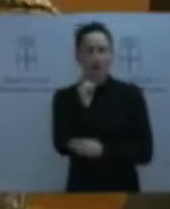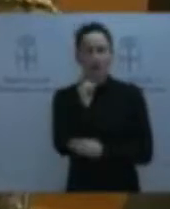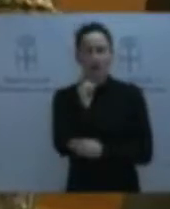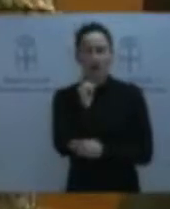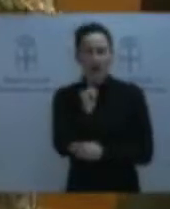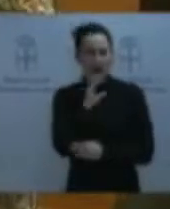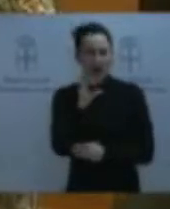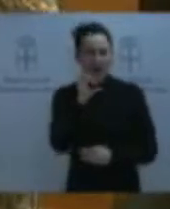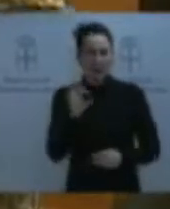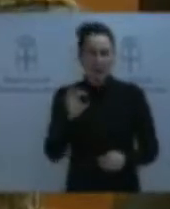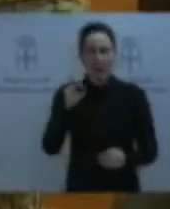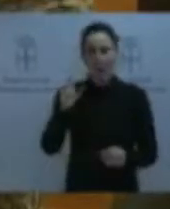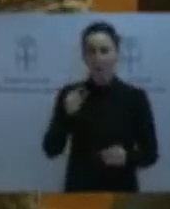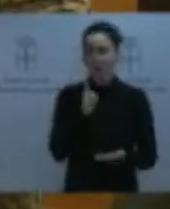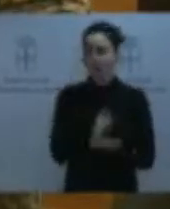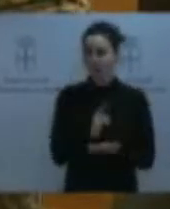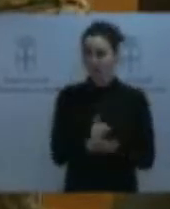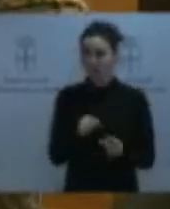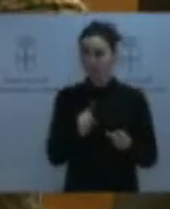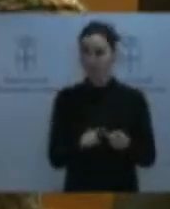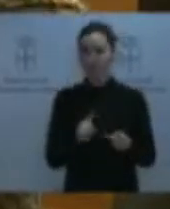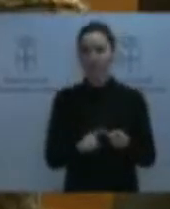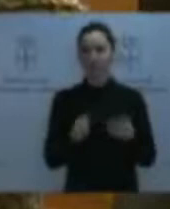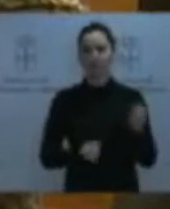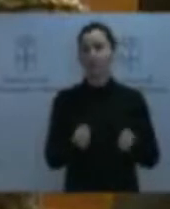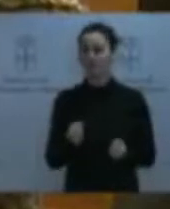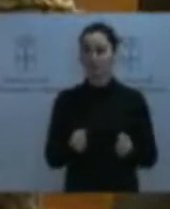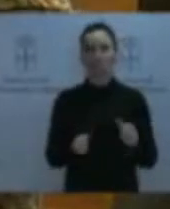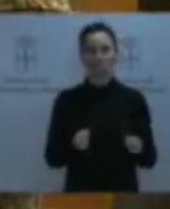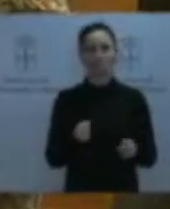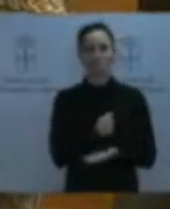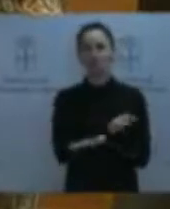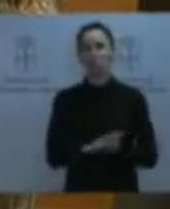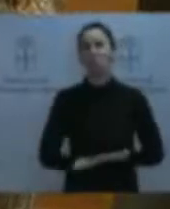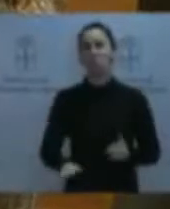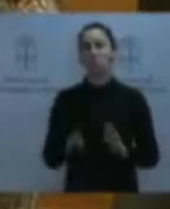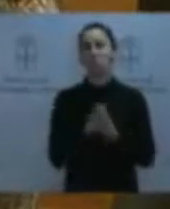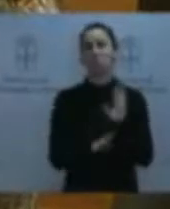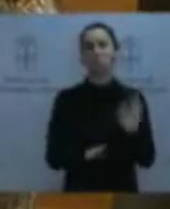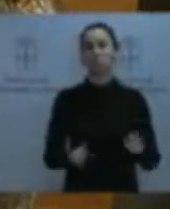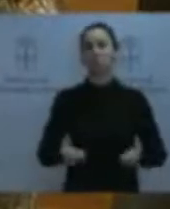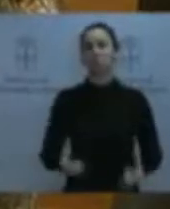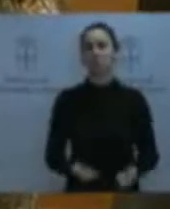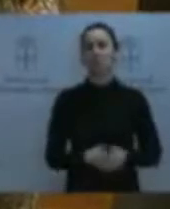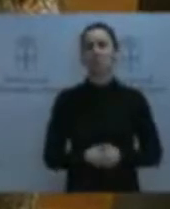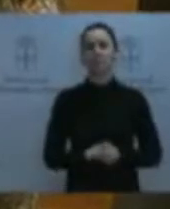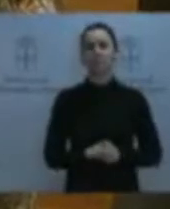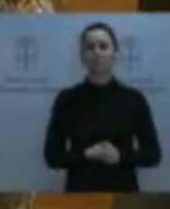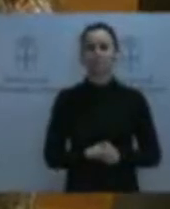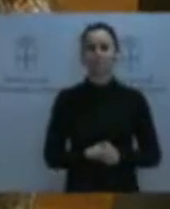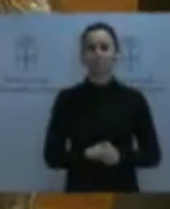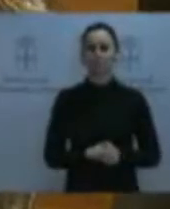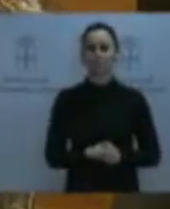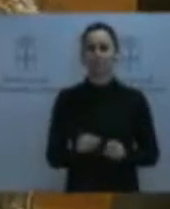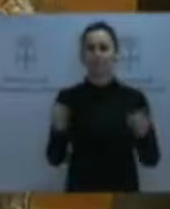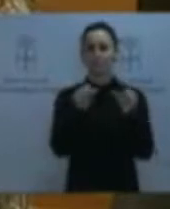como la leche producida en estas condiciones. Relacionar este modelo sostenible hay que relacionarlo